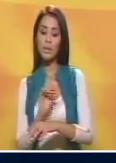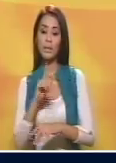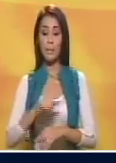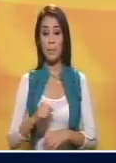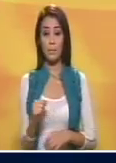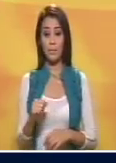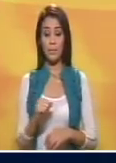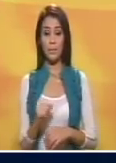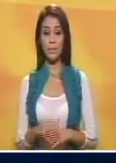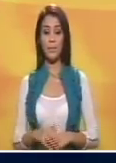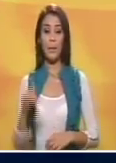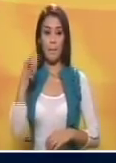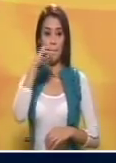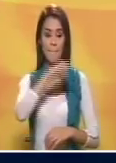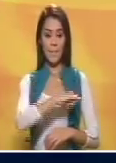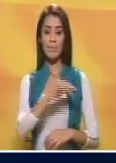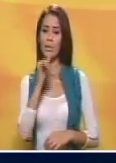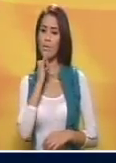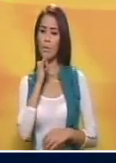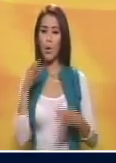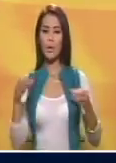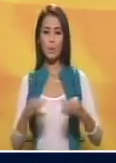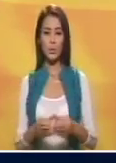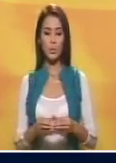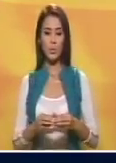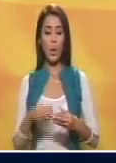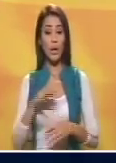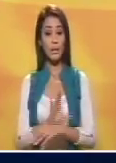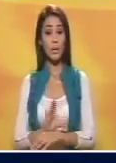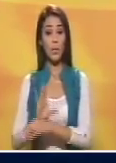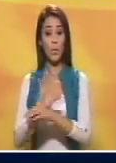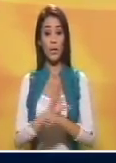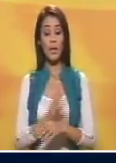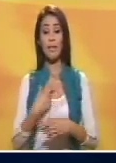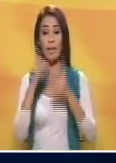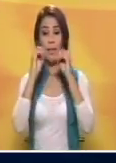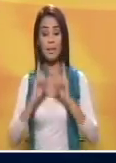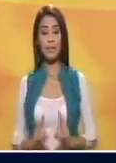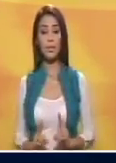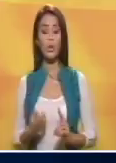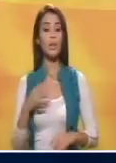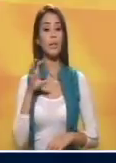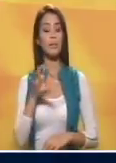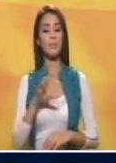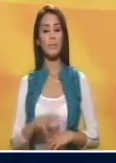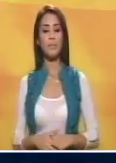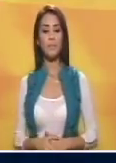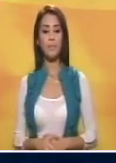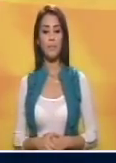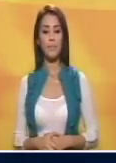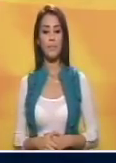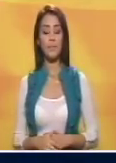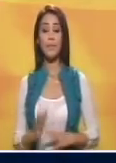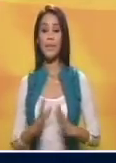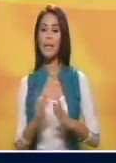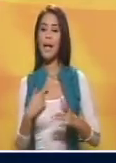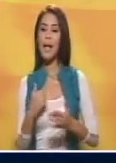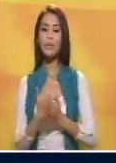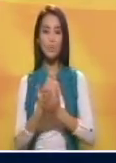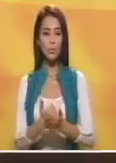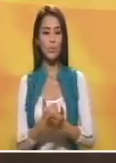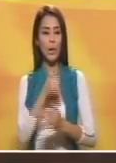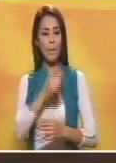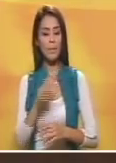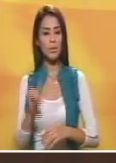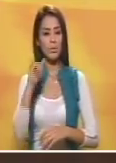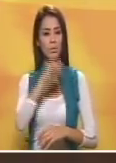agentes de inmigración. Así lo dijo durante una reunión sobre seguridad ante la decisión de ese estado de ser santuario de inmigrantes